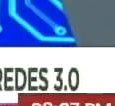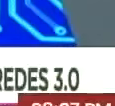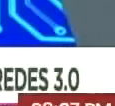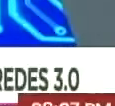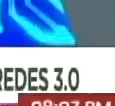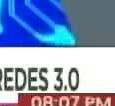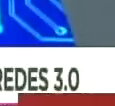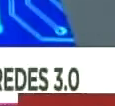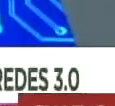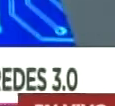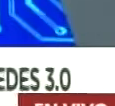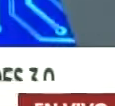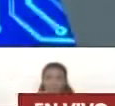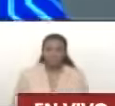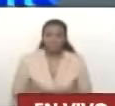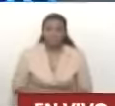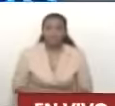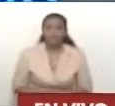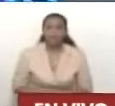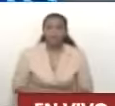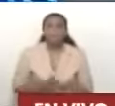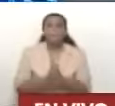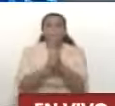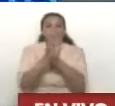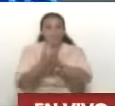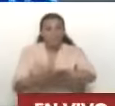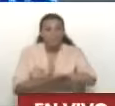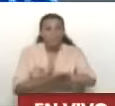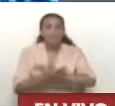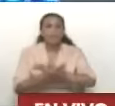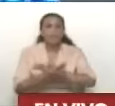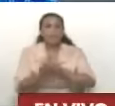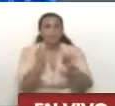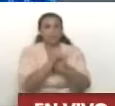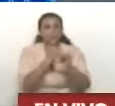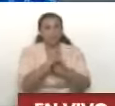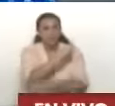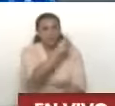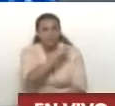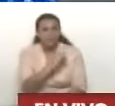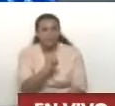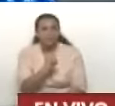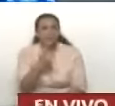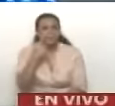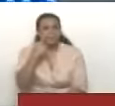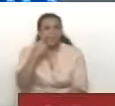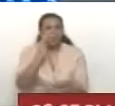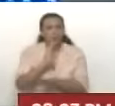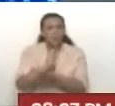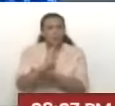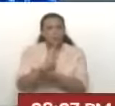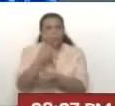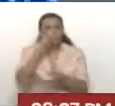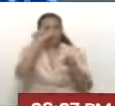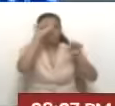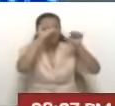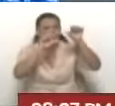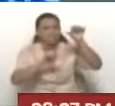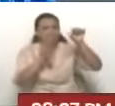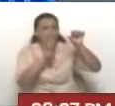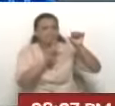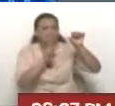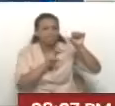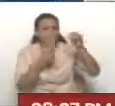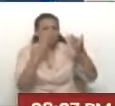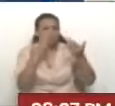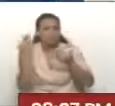trajiste? Bueno, para cerrar tengo algo que hay que verlo con cuidado, ¿verdad? Porque vamos a colocar